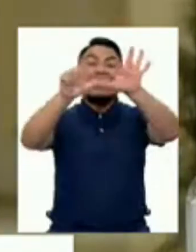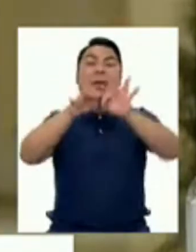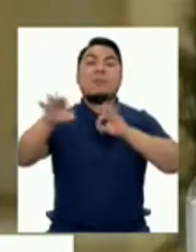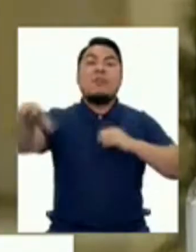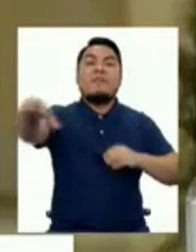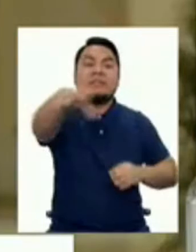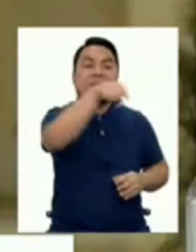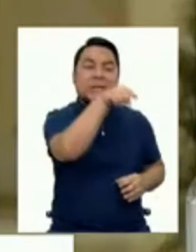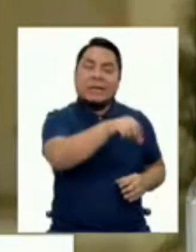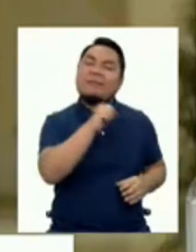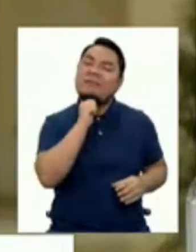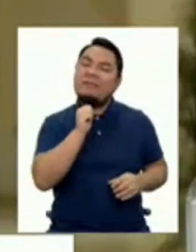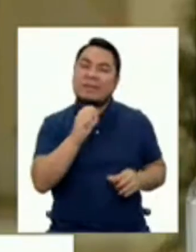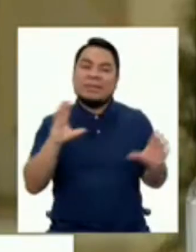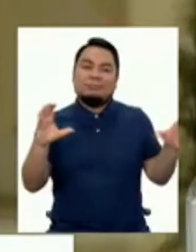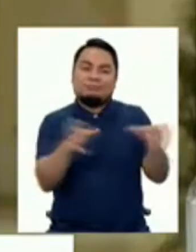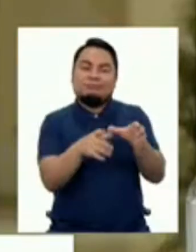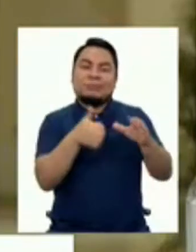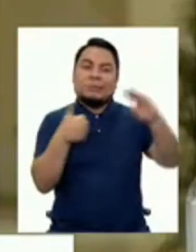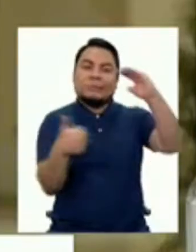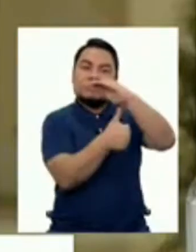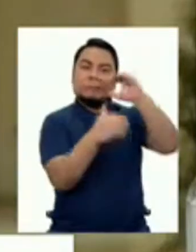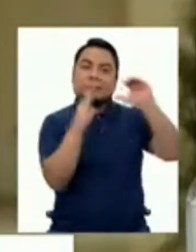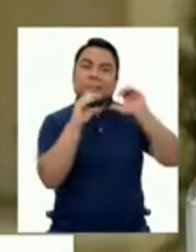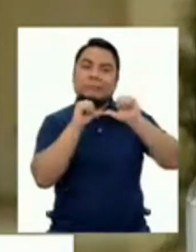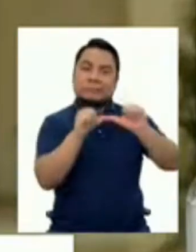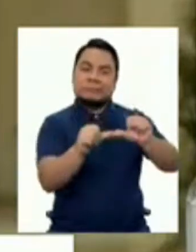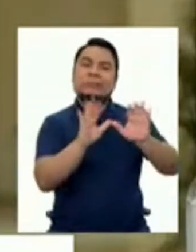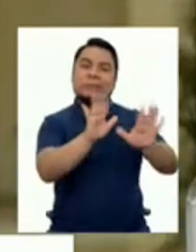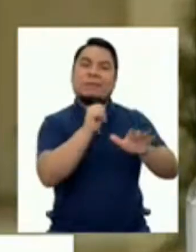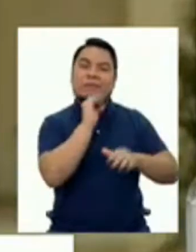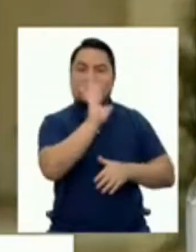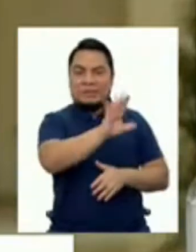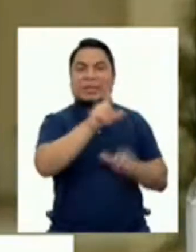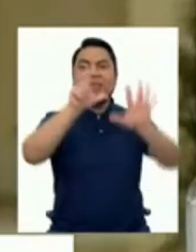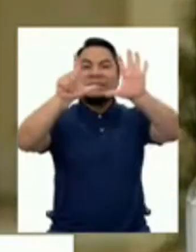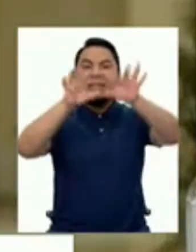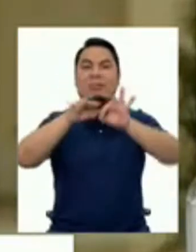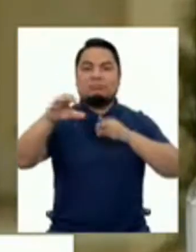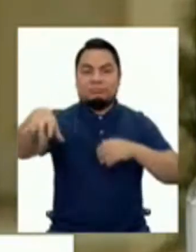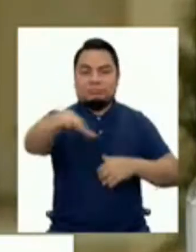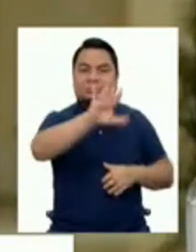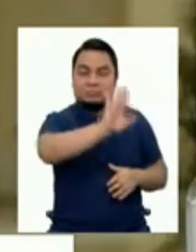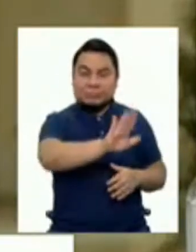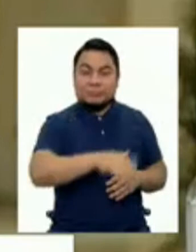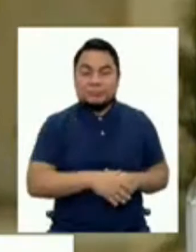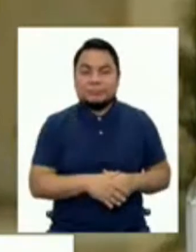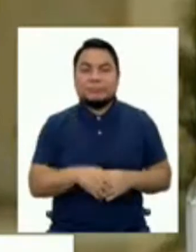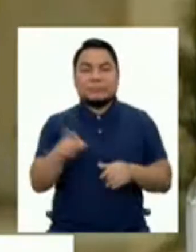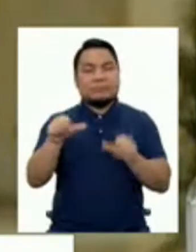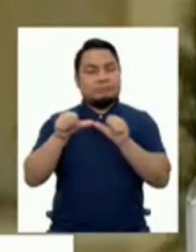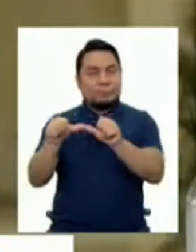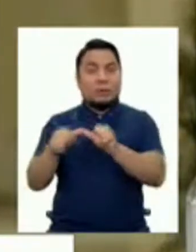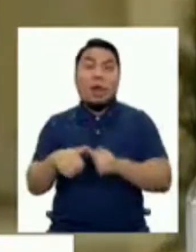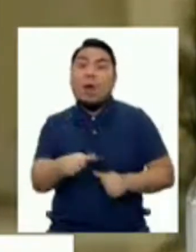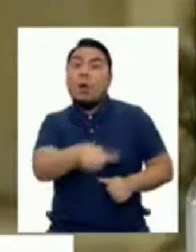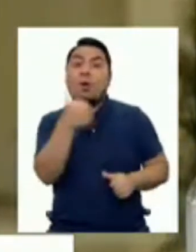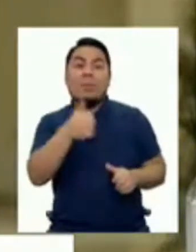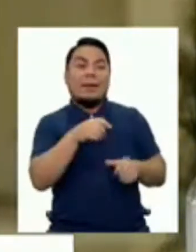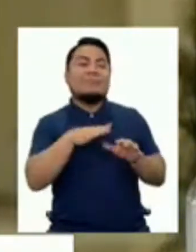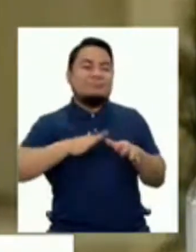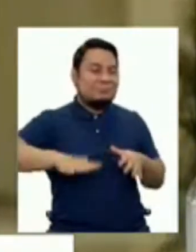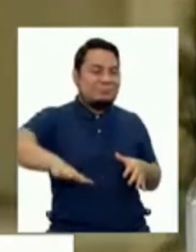tomar decisiones de mucha precaución en esas 7 regiones. El resto del